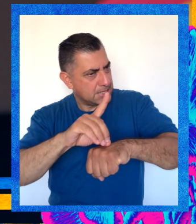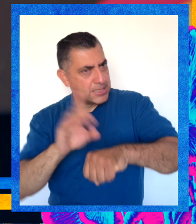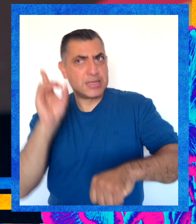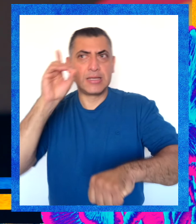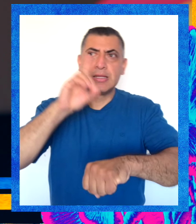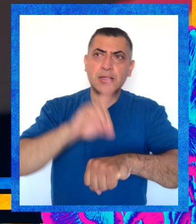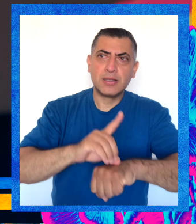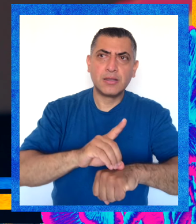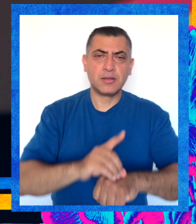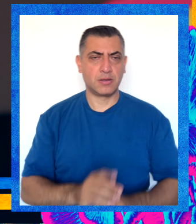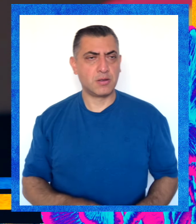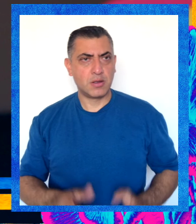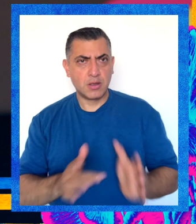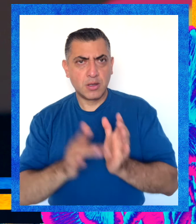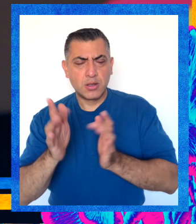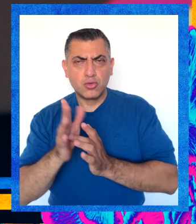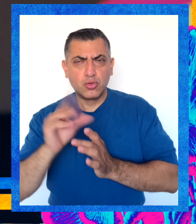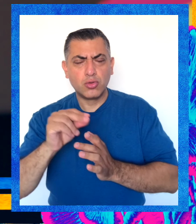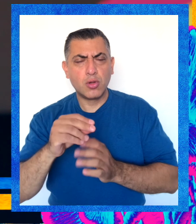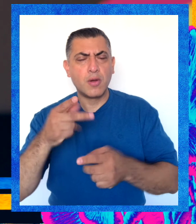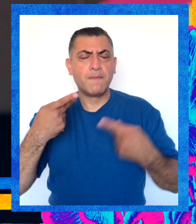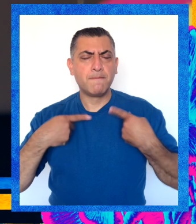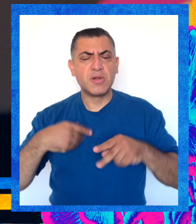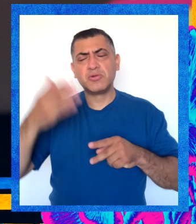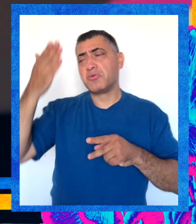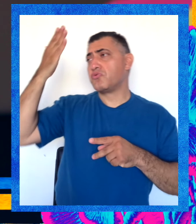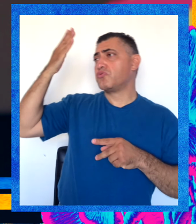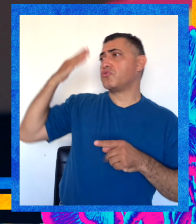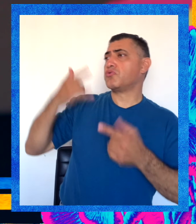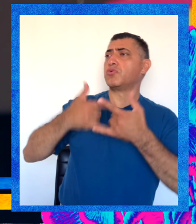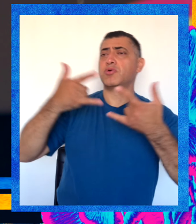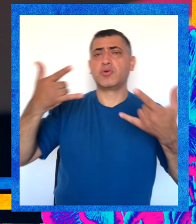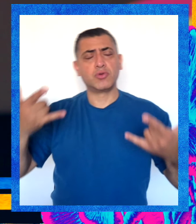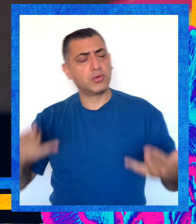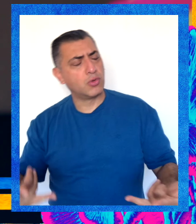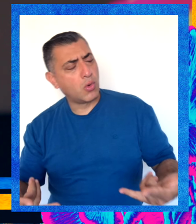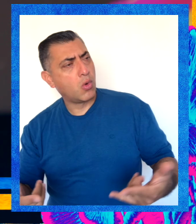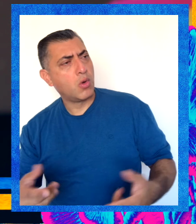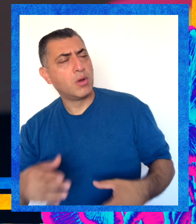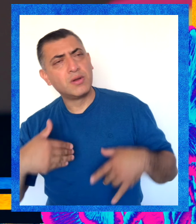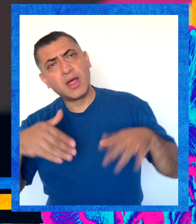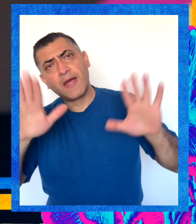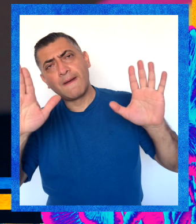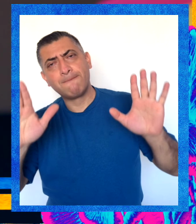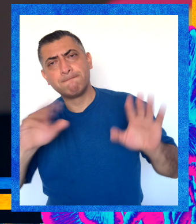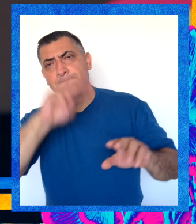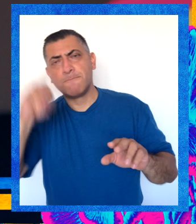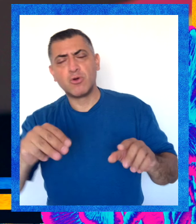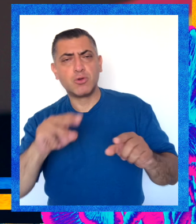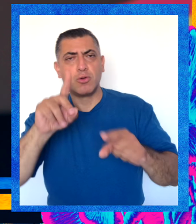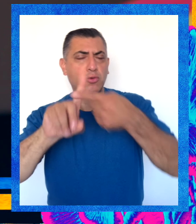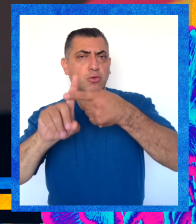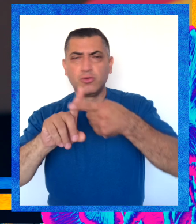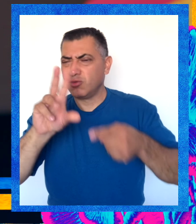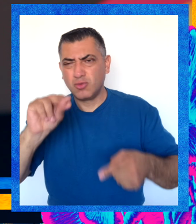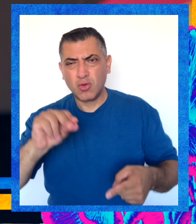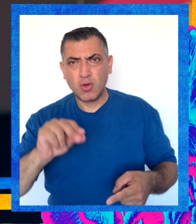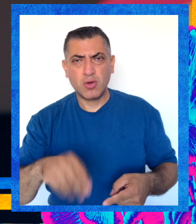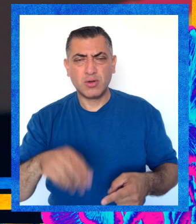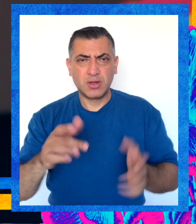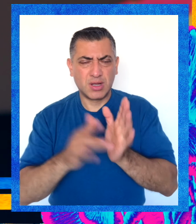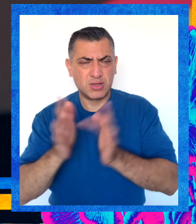no es un personaje histórico distante que vivió hace 2000 años no es un héroe mitológico que murió murió en la cruz es tan